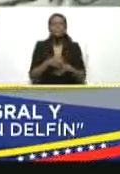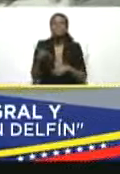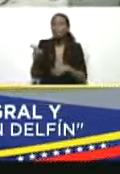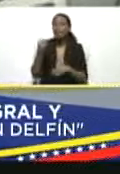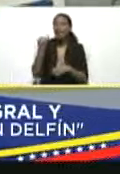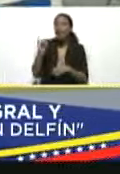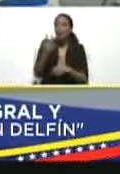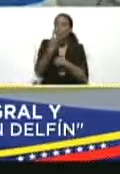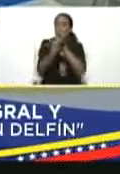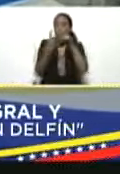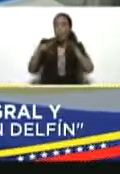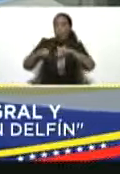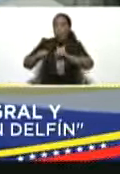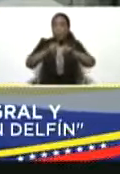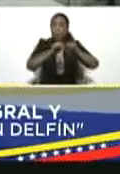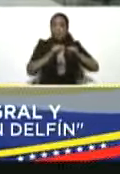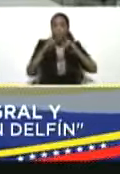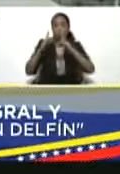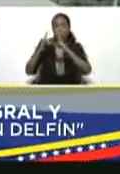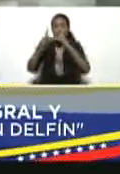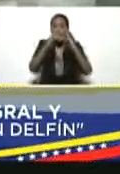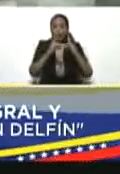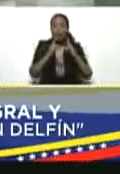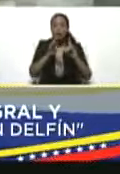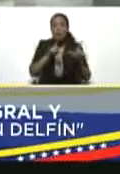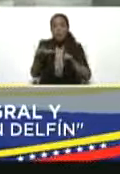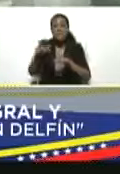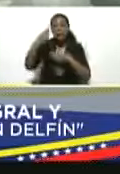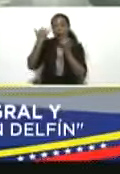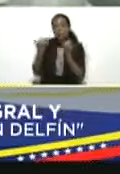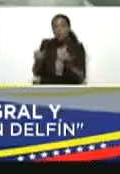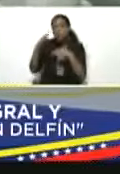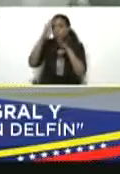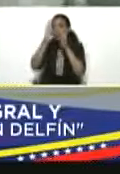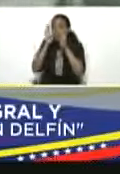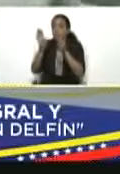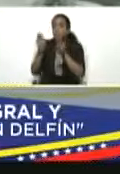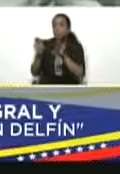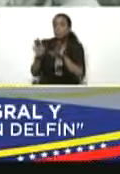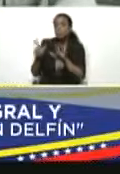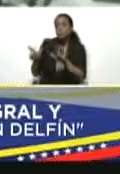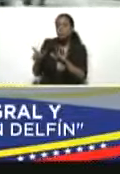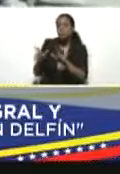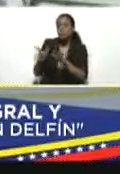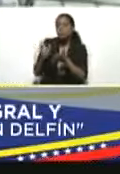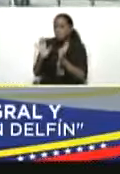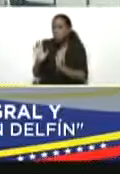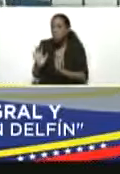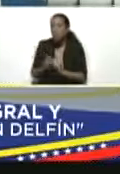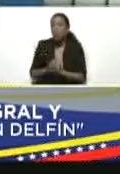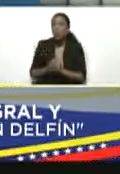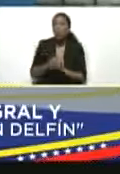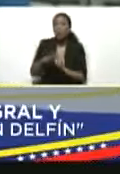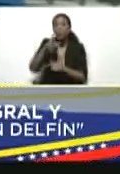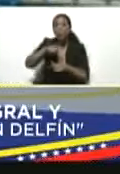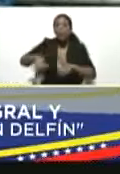tenemos cuatro cupos aquí donde actualmente podemos podemos decir que tenemos una terapia